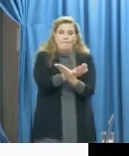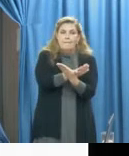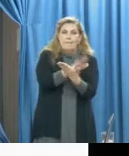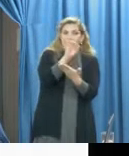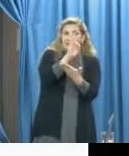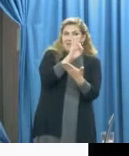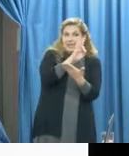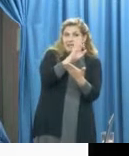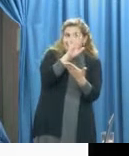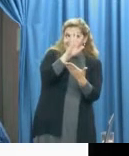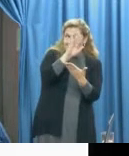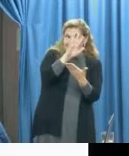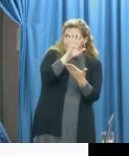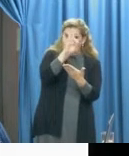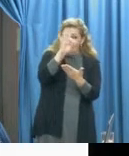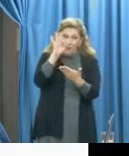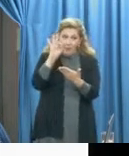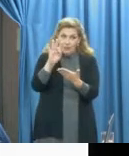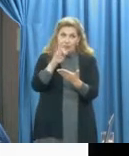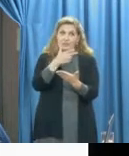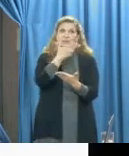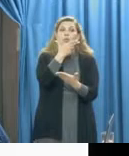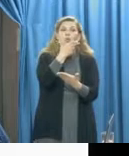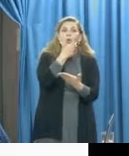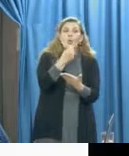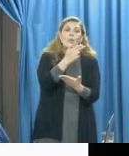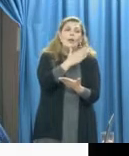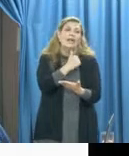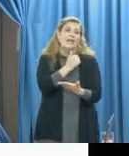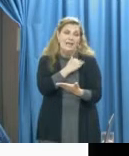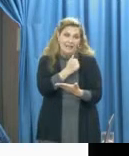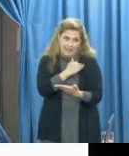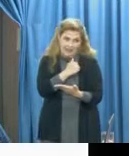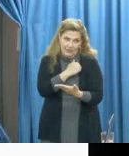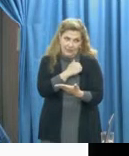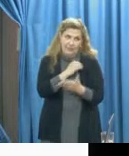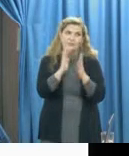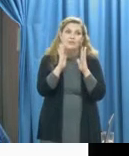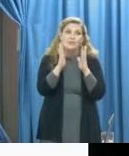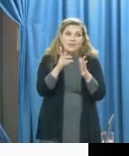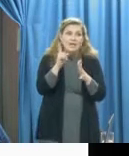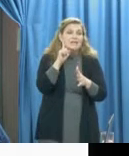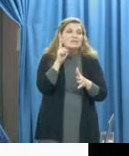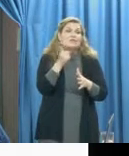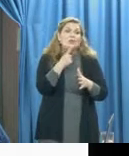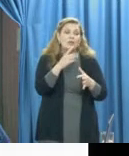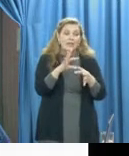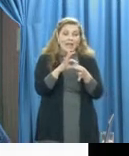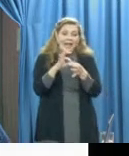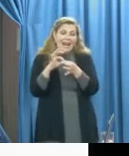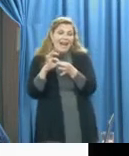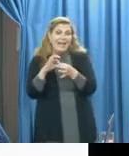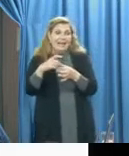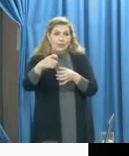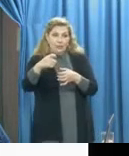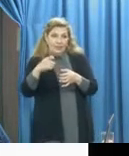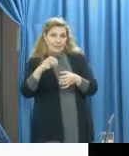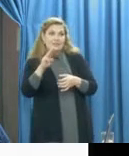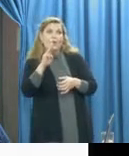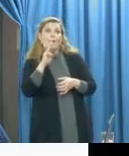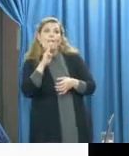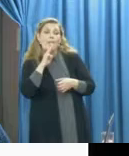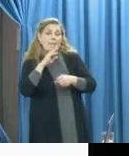hijos varones o a la probabilidad de sus hijos varones. Y entonces en sordera ligada al X decimos que la madre